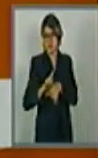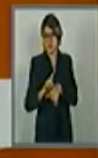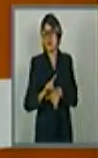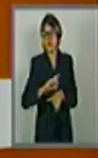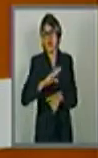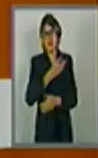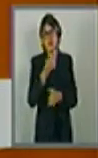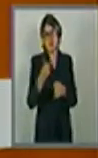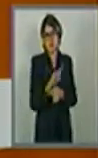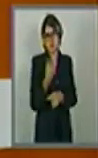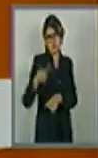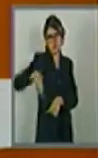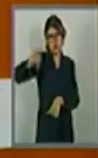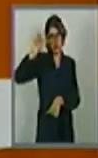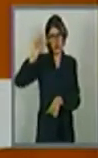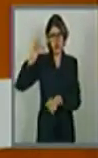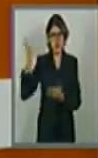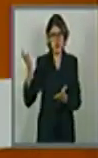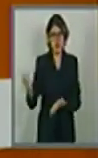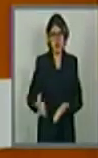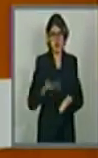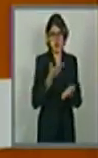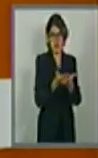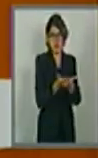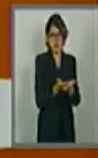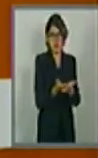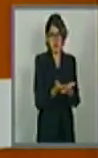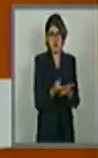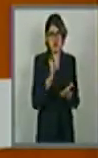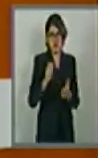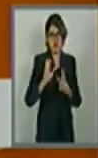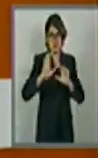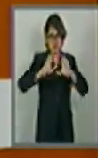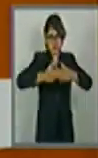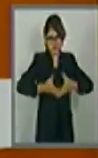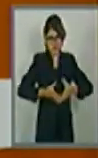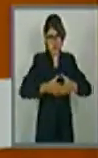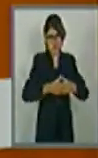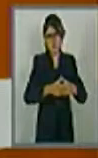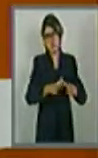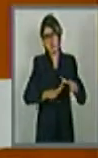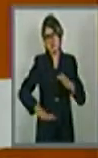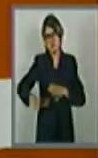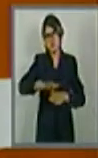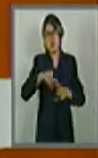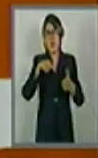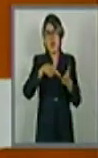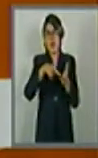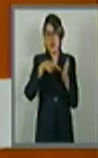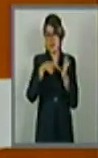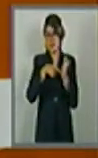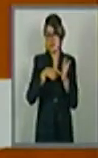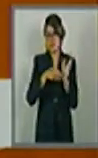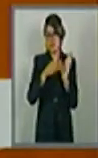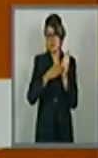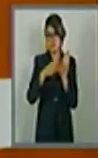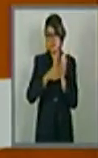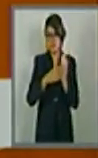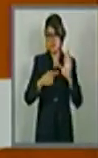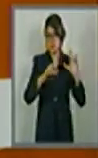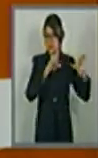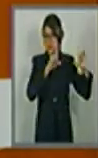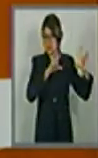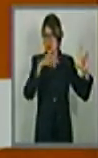que se dio el lunes pasado en una sesión extraordinaria del consejo general este informe está publicado en la página